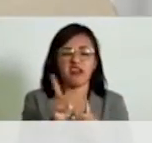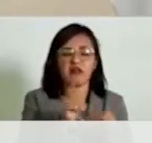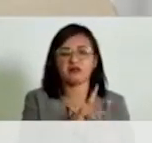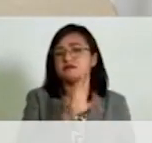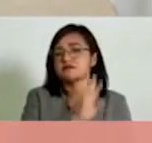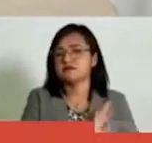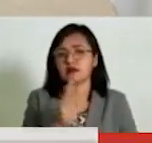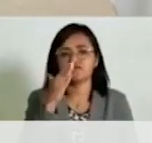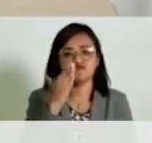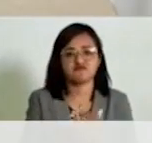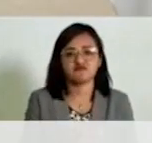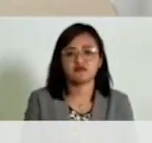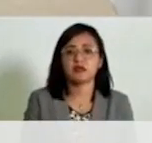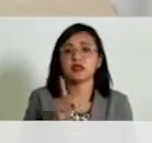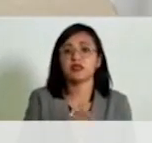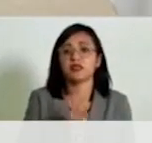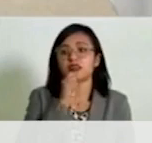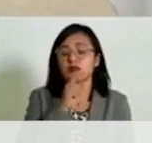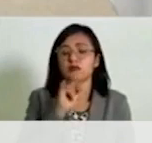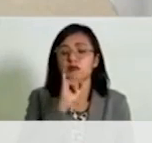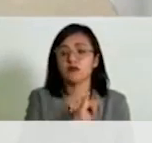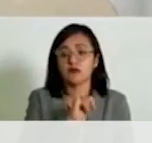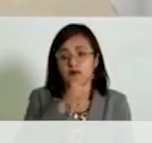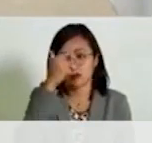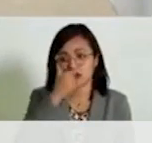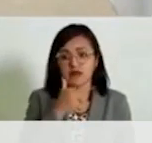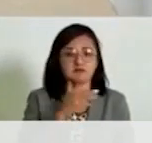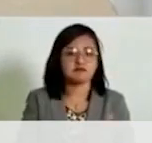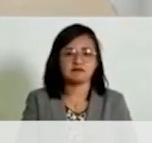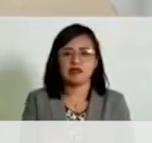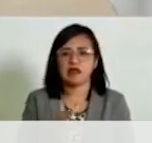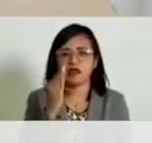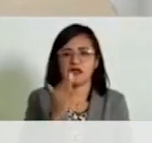arrancones de los días jueves en la noche.